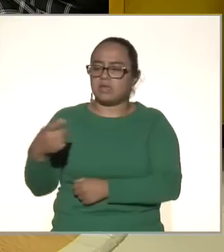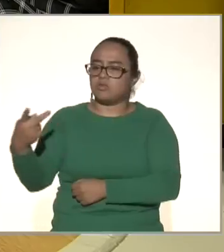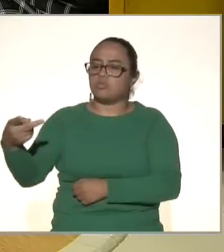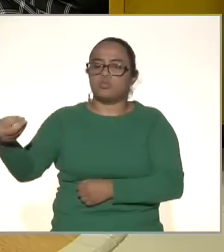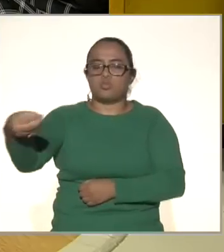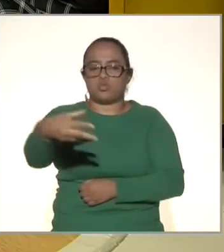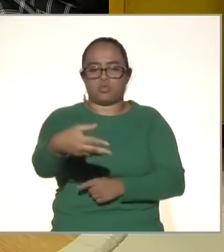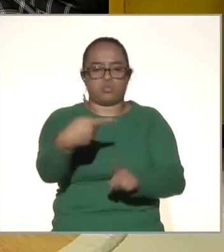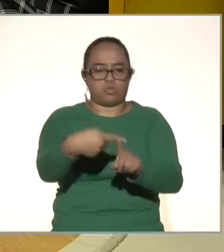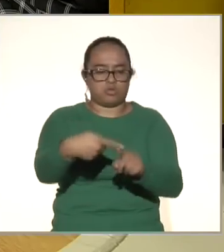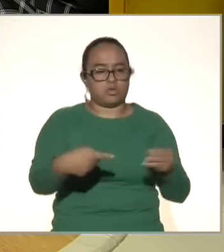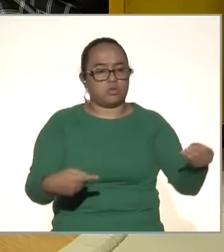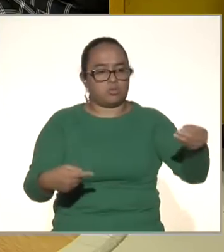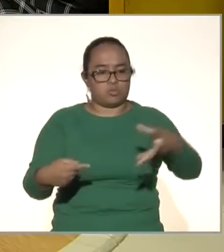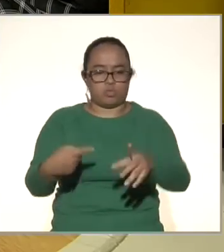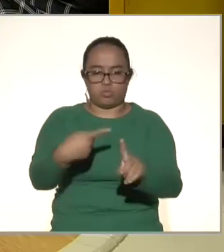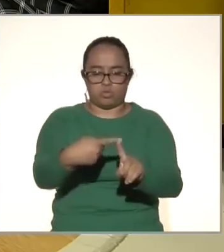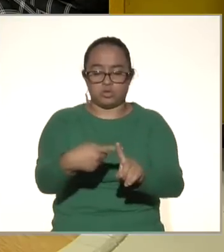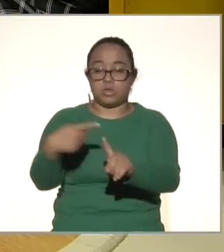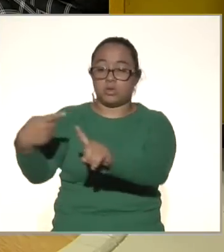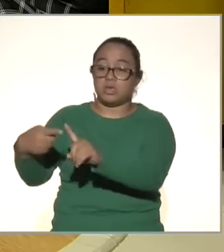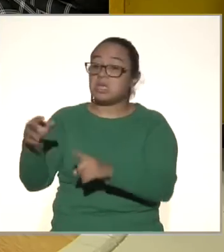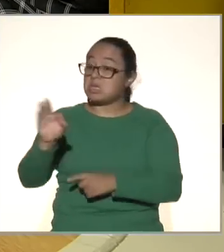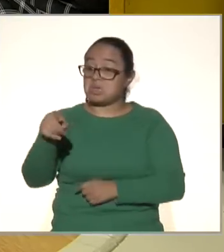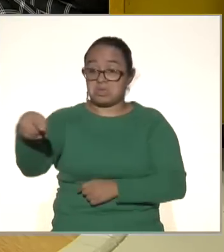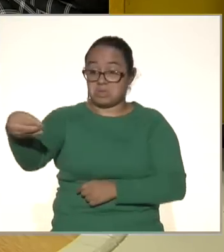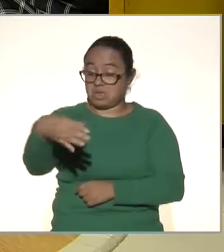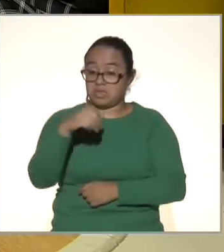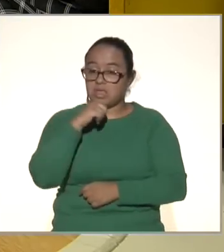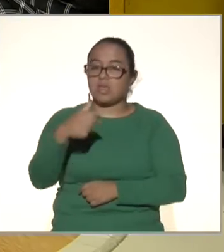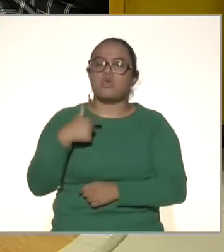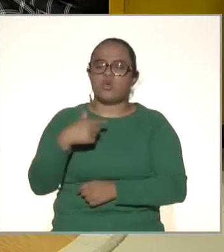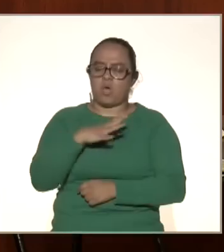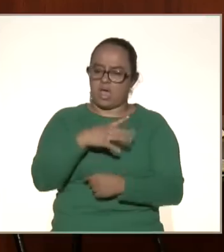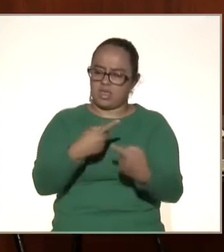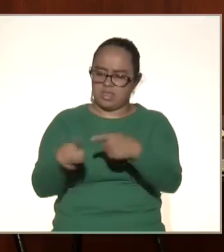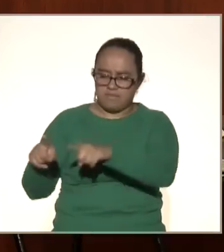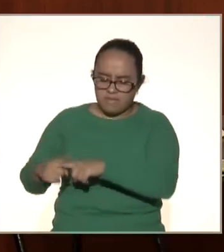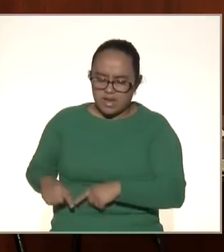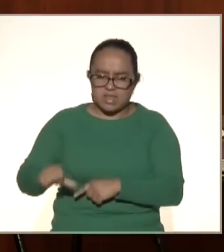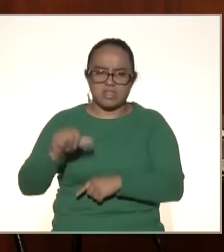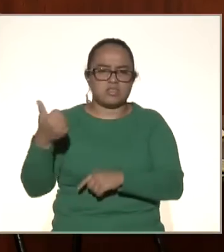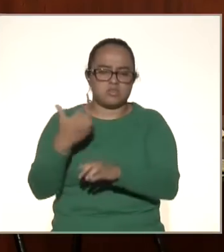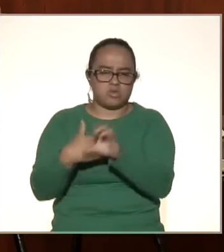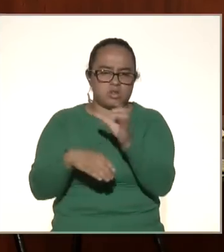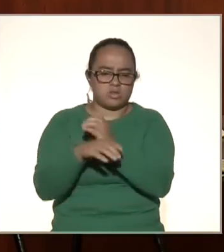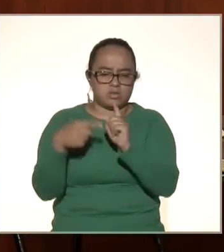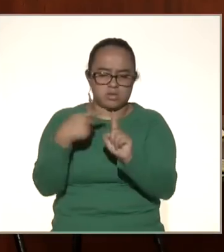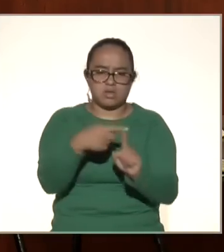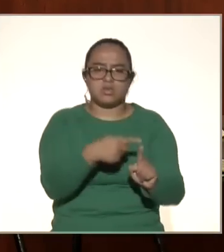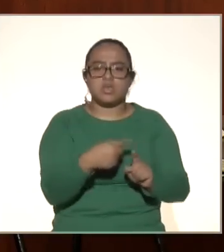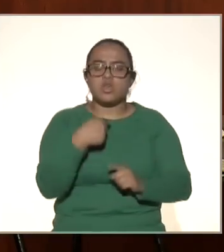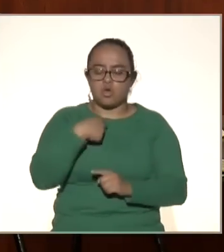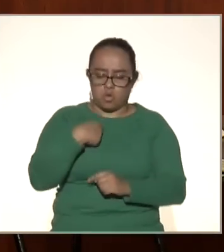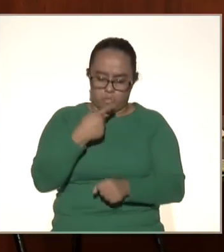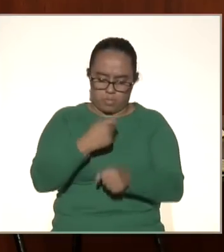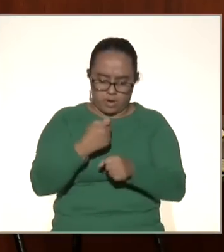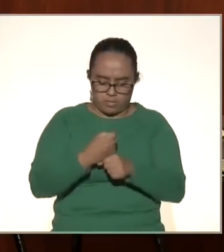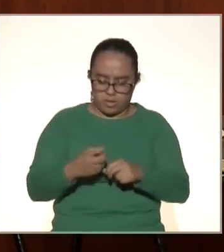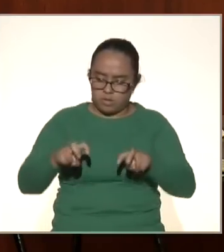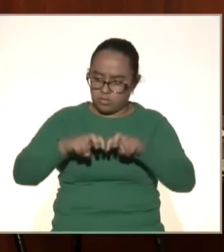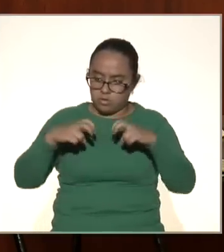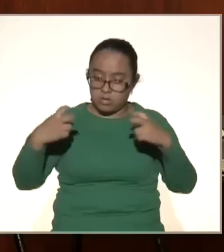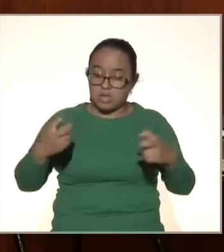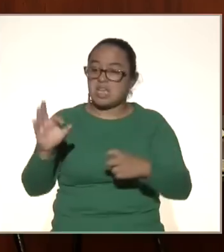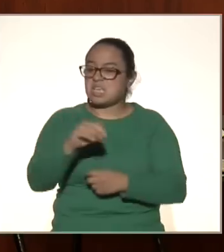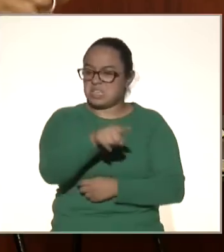pensamiento, ¿no? Y si hay otros que no lo llevan, pues yo ya llevo varios. Y puedo empezar y sentarlos, aunque